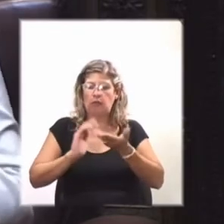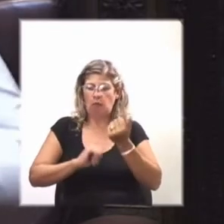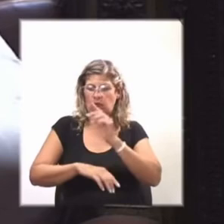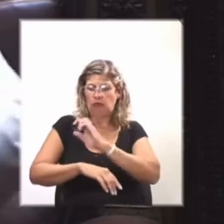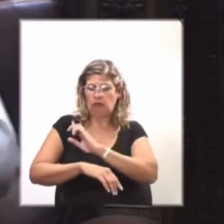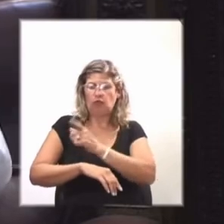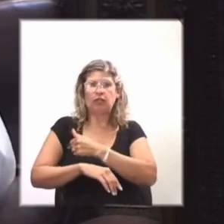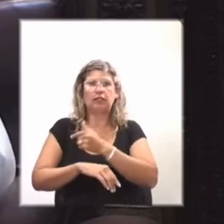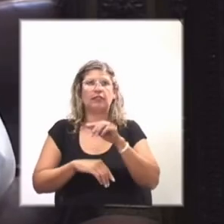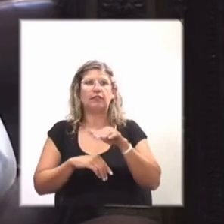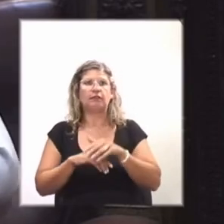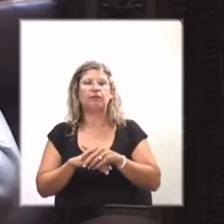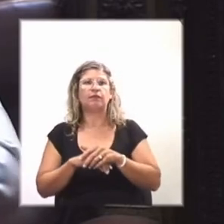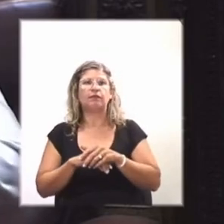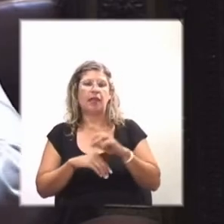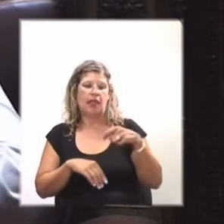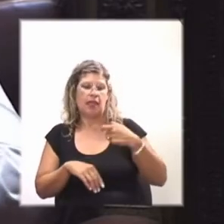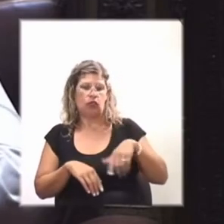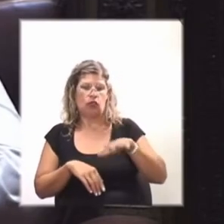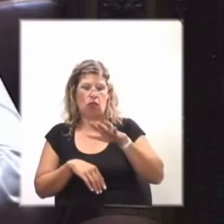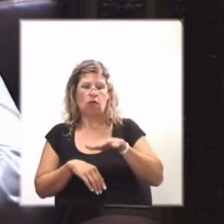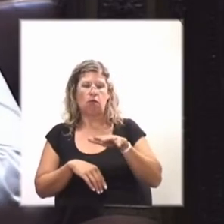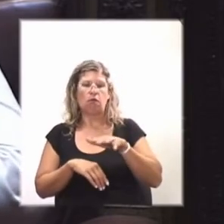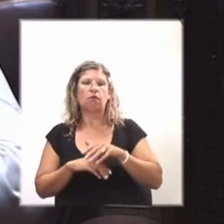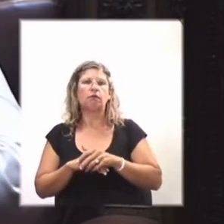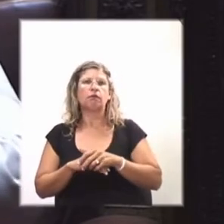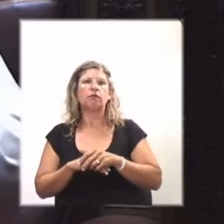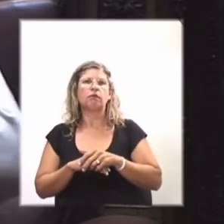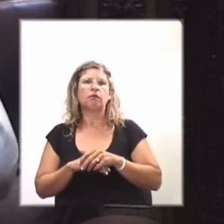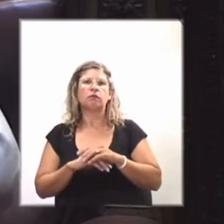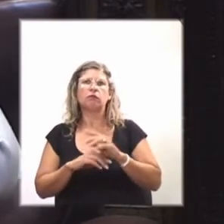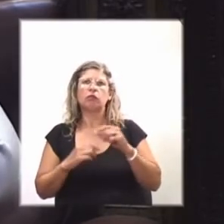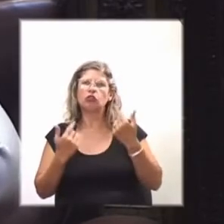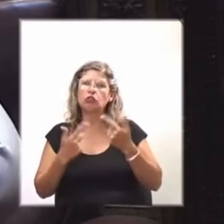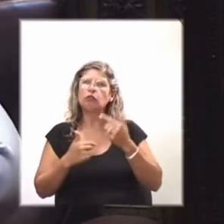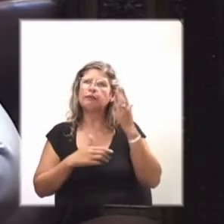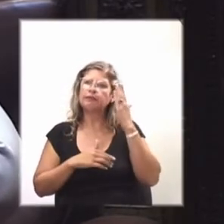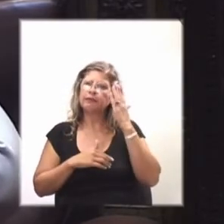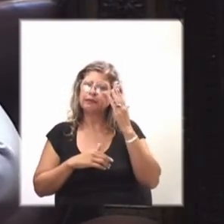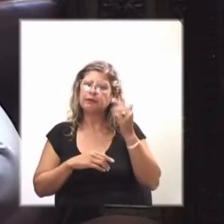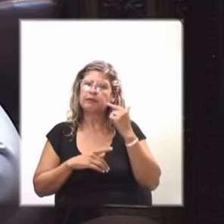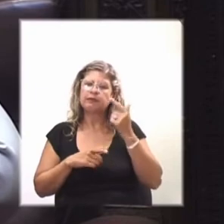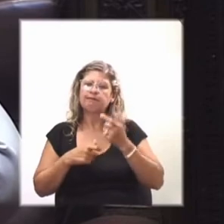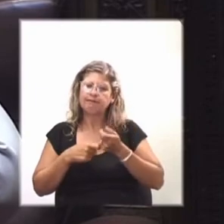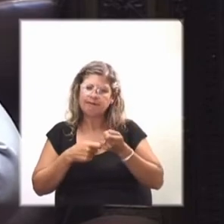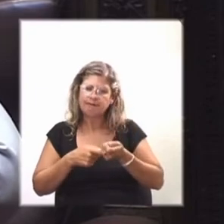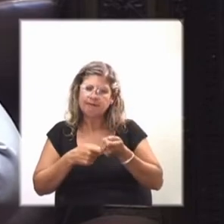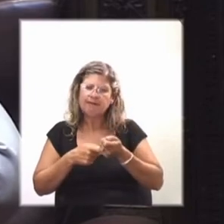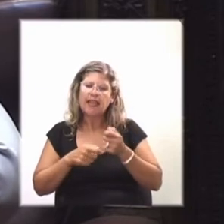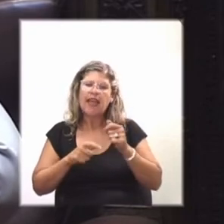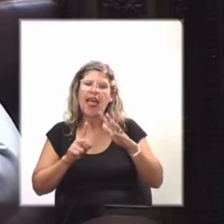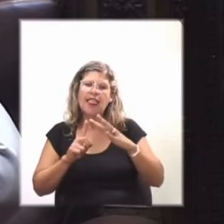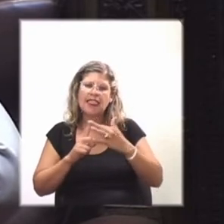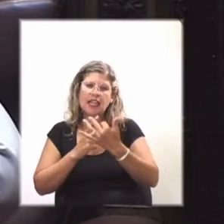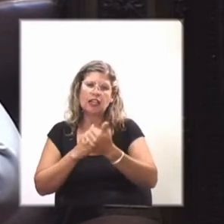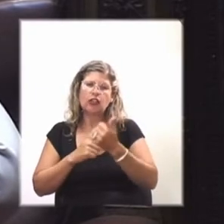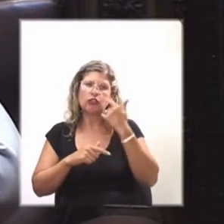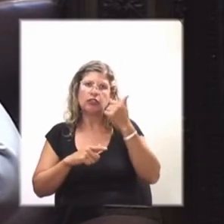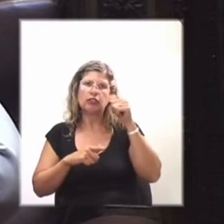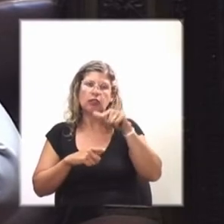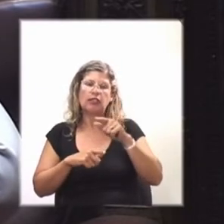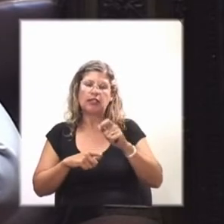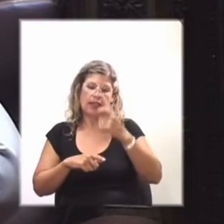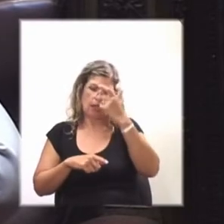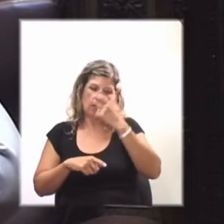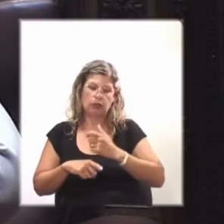ciudad y de nuestra sociedad. Somos conscientes de la incidencia del contexto en la conformación